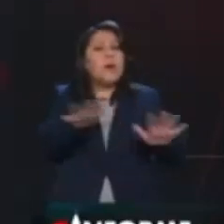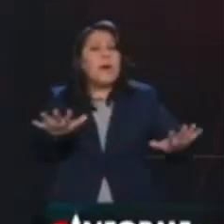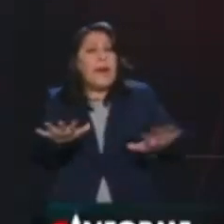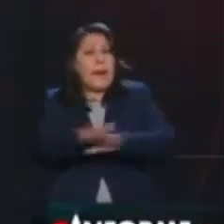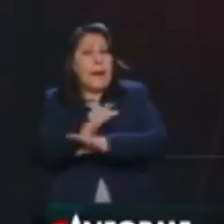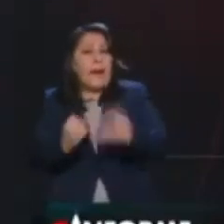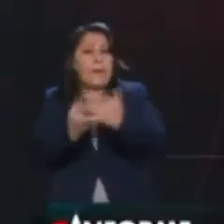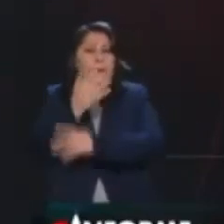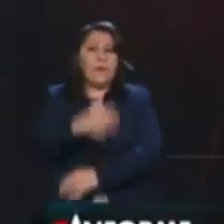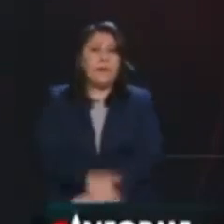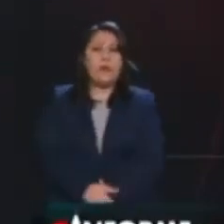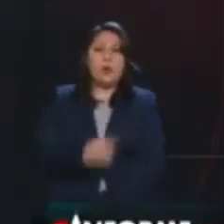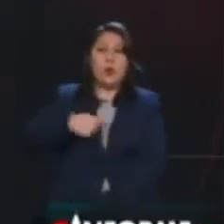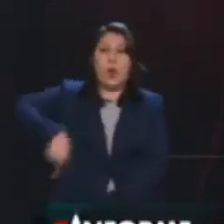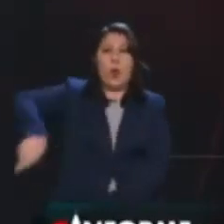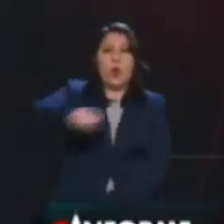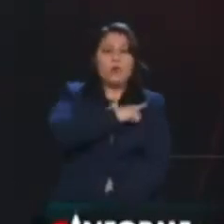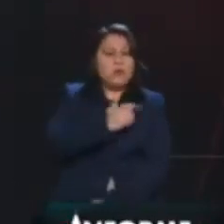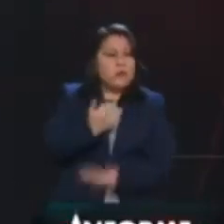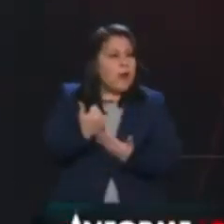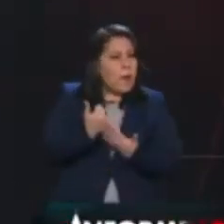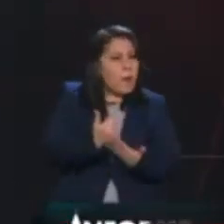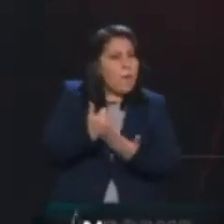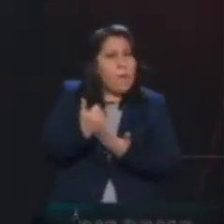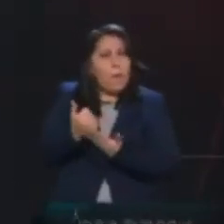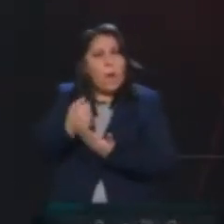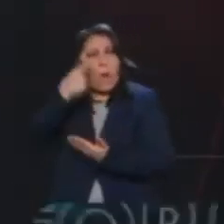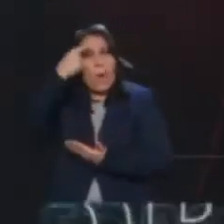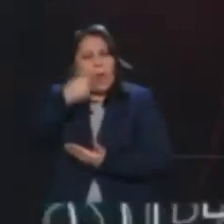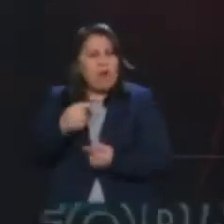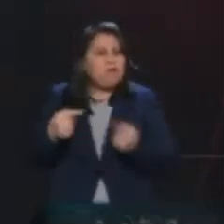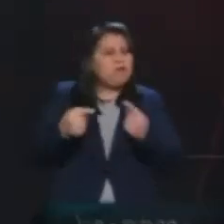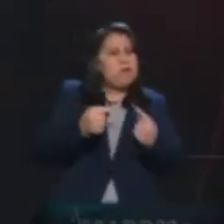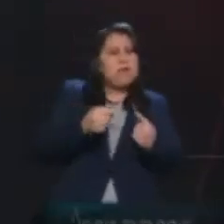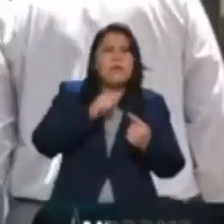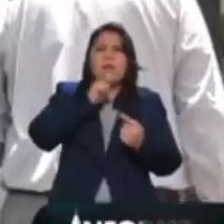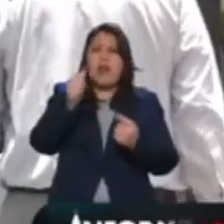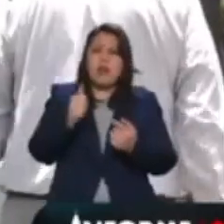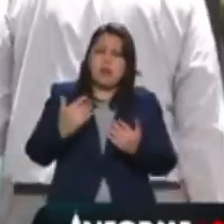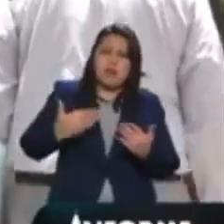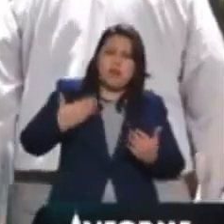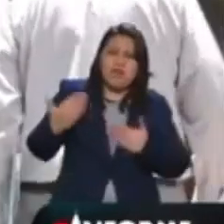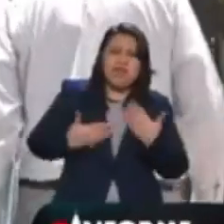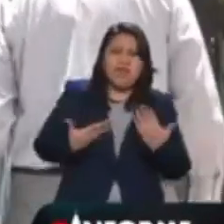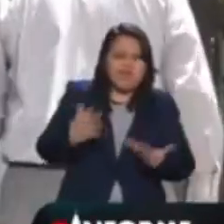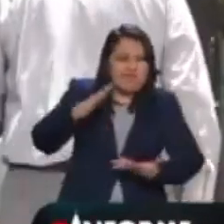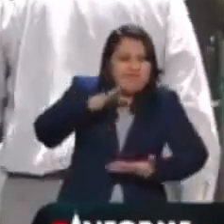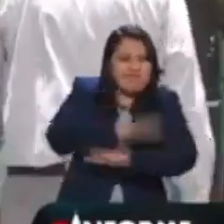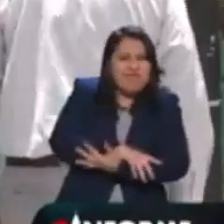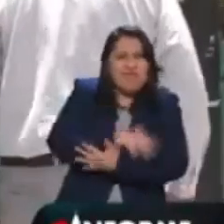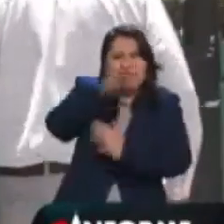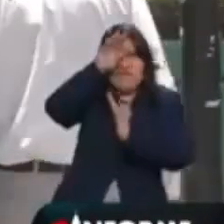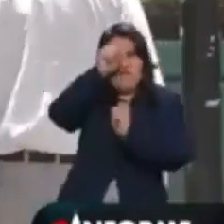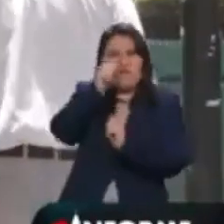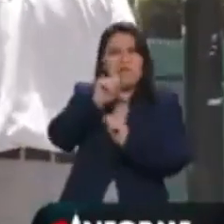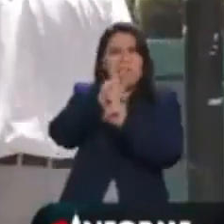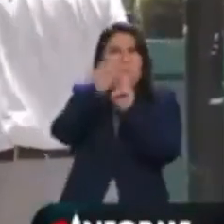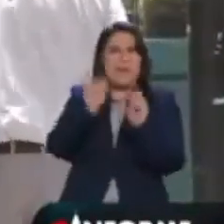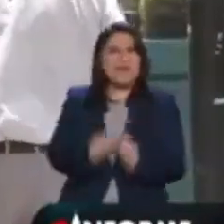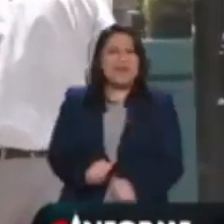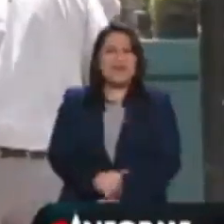Nosotros estaremos al pendiente para ayudar a que haya armonía y conciliación. Informe